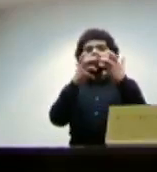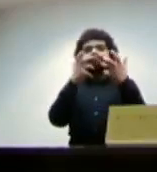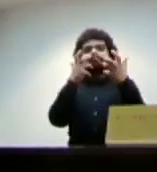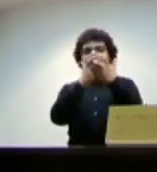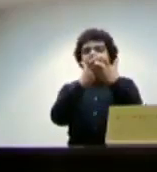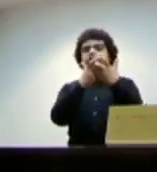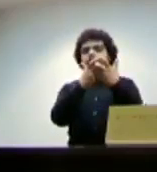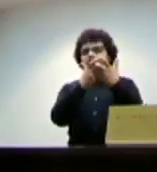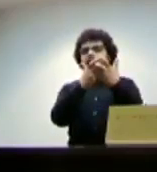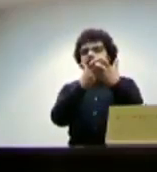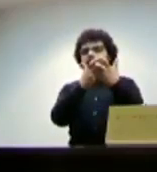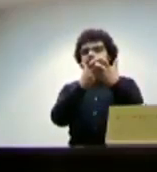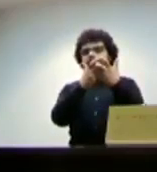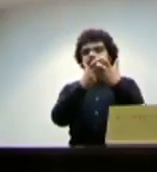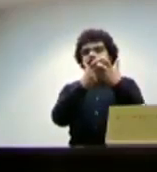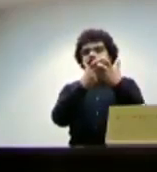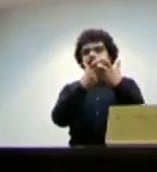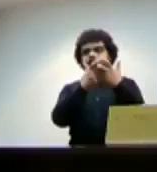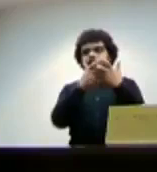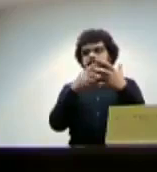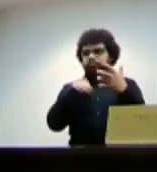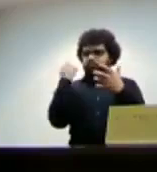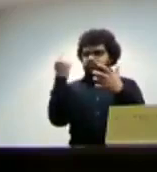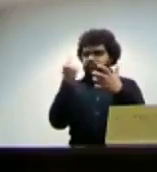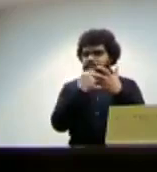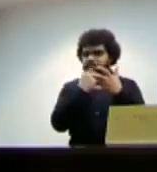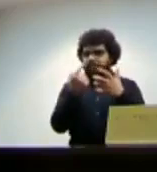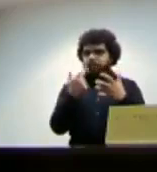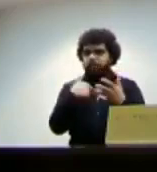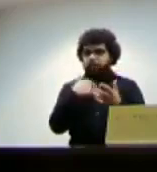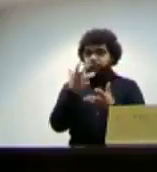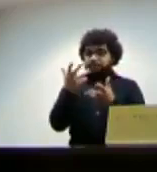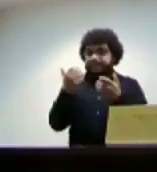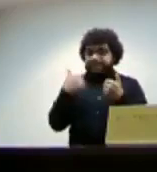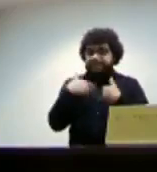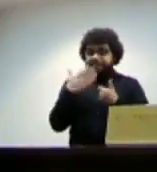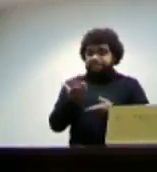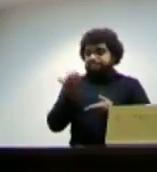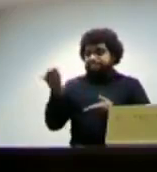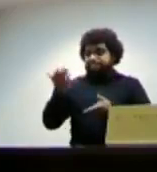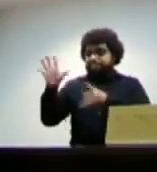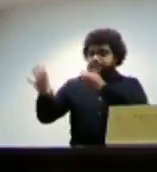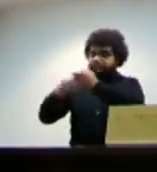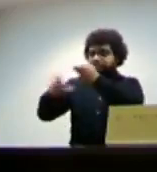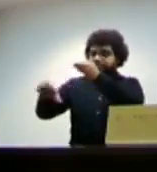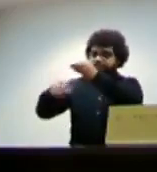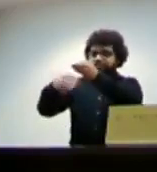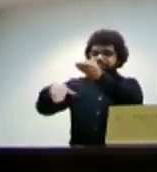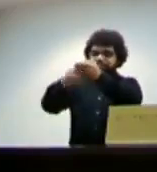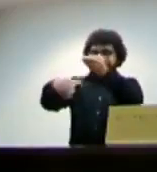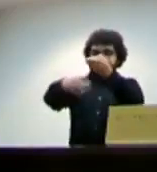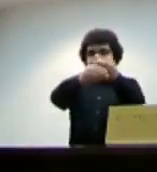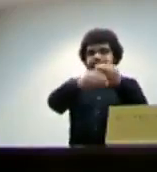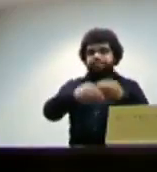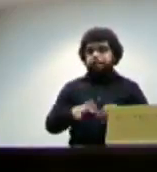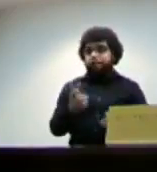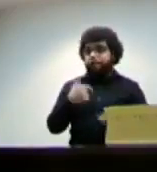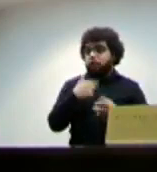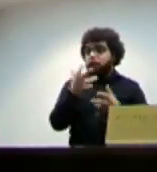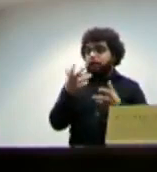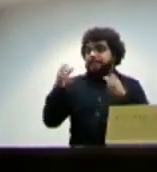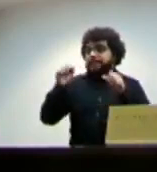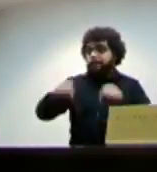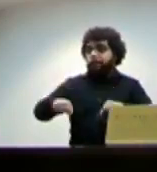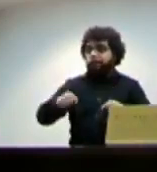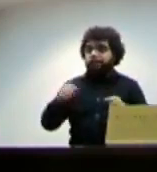adecuado. Yo siempre digo que a mí me gustaría tener muchas otras cosas. Me gustaría poder ver